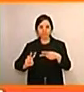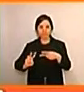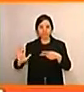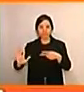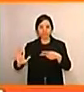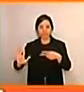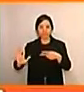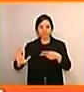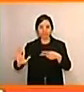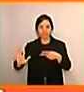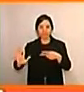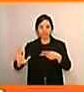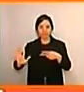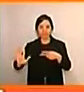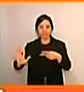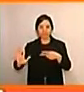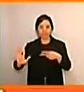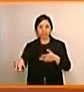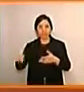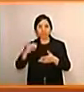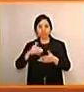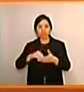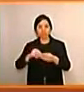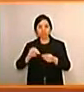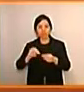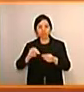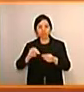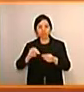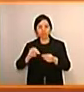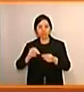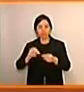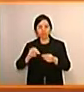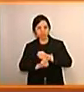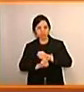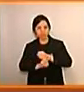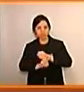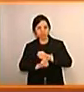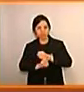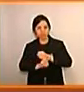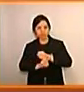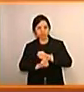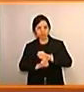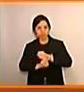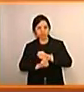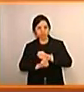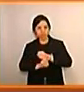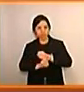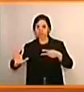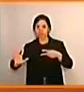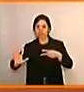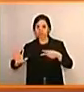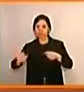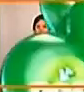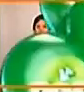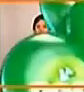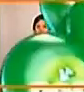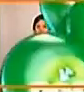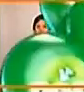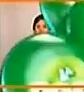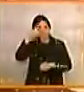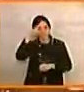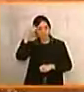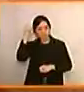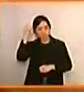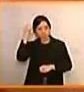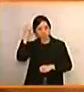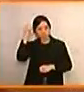5, segundo número ganador 25, los dos números para premiados 82 y 25. Llegó el momento de hacer de sus